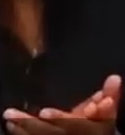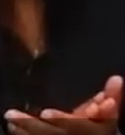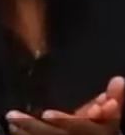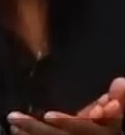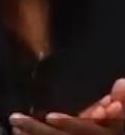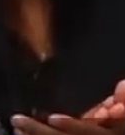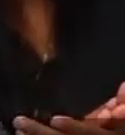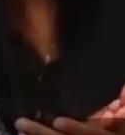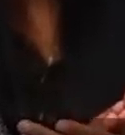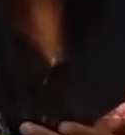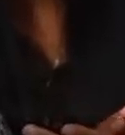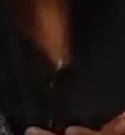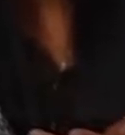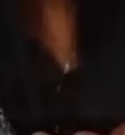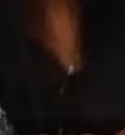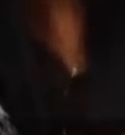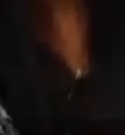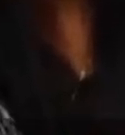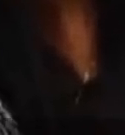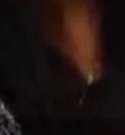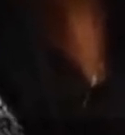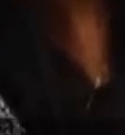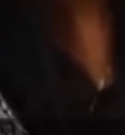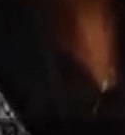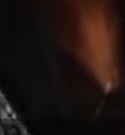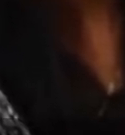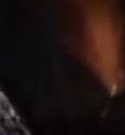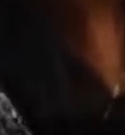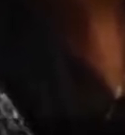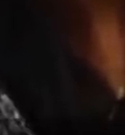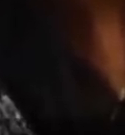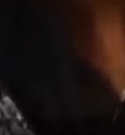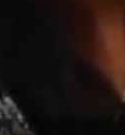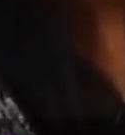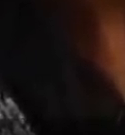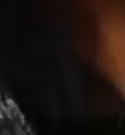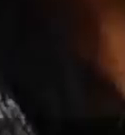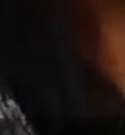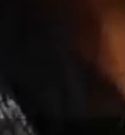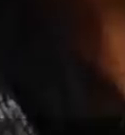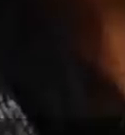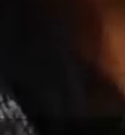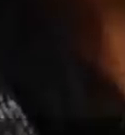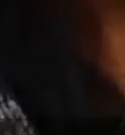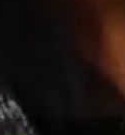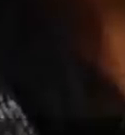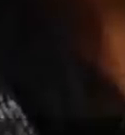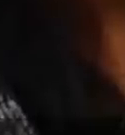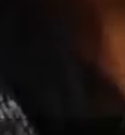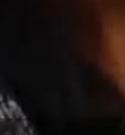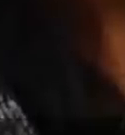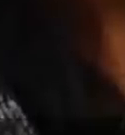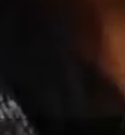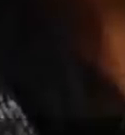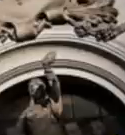redirigir las preguntas tratando de ponerle trampas a una joven valiente, valerosa, que ha reivindicado no solamente su